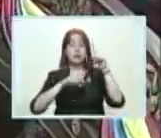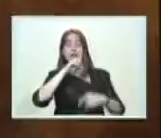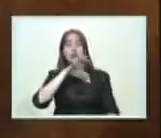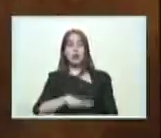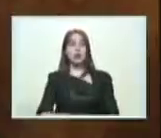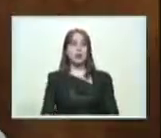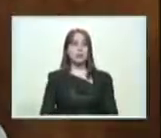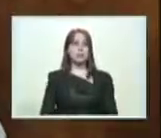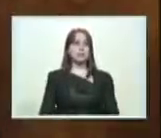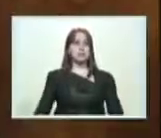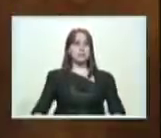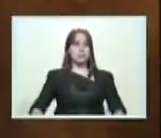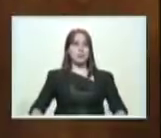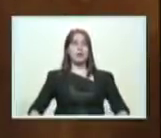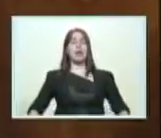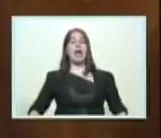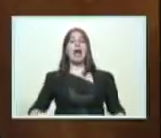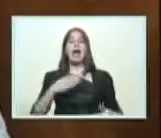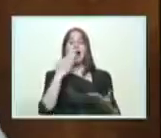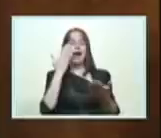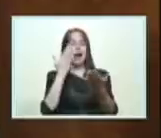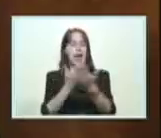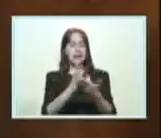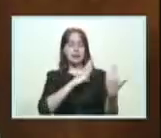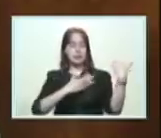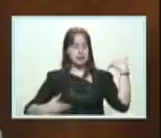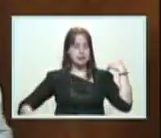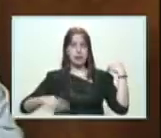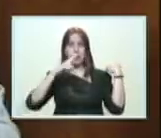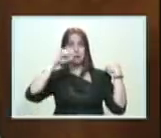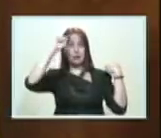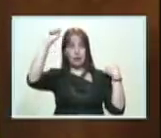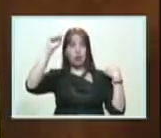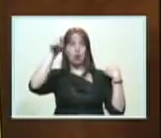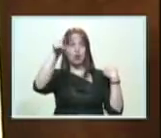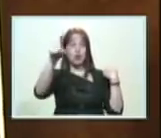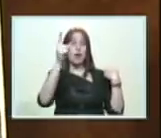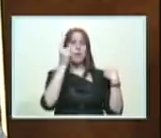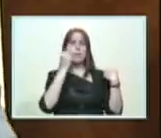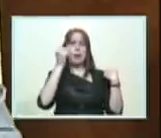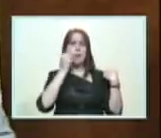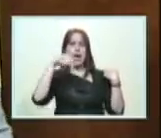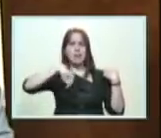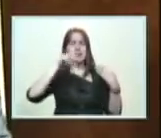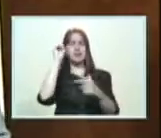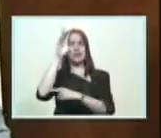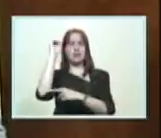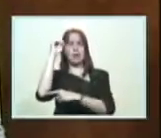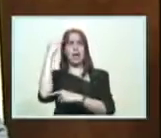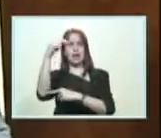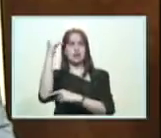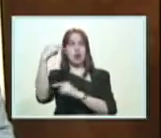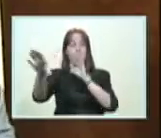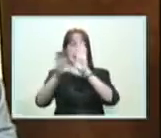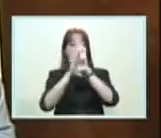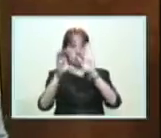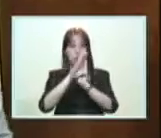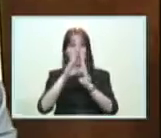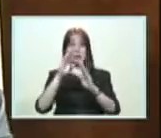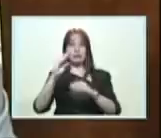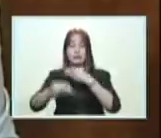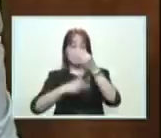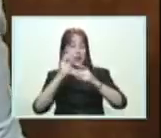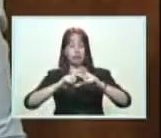Venezuela, agradecemos usted que como padre de esta Asamblea Nacional Constituyente se hizo